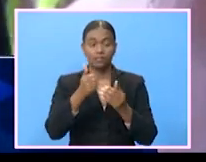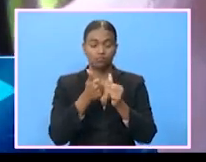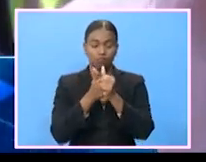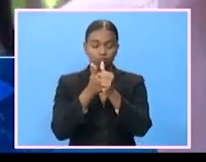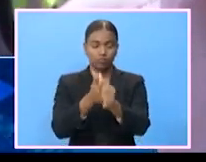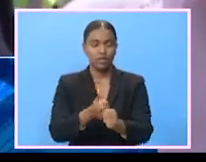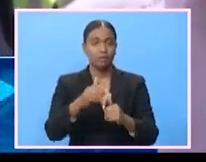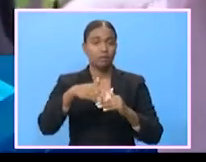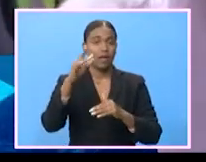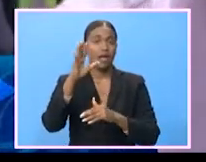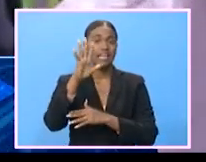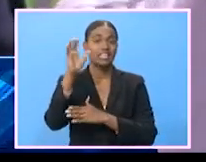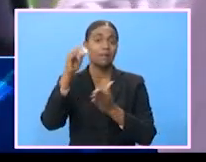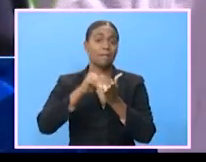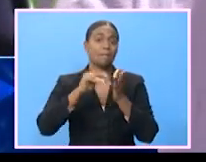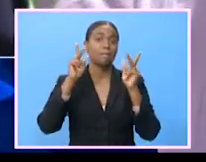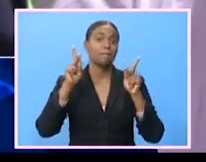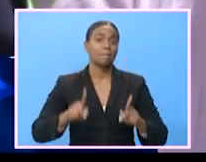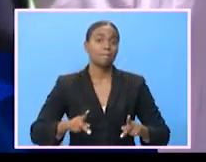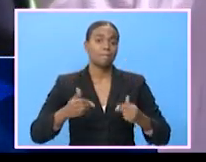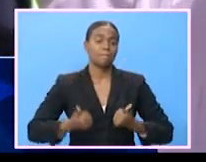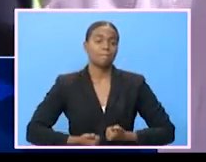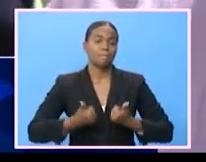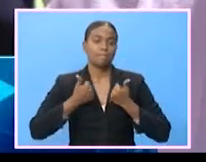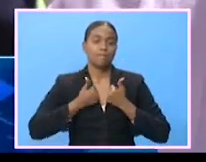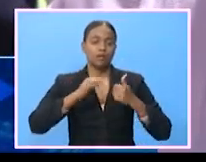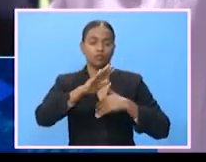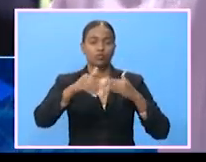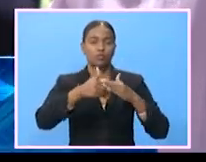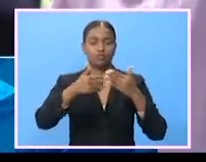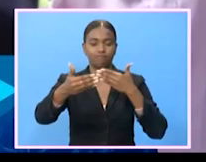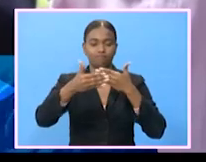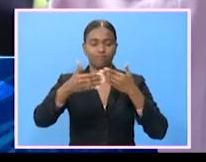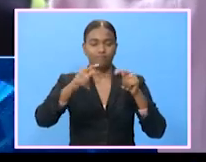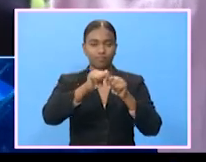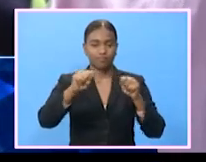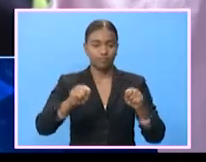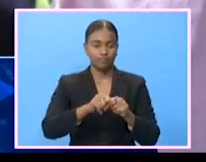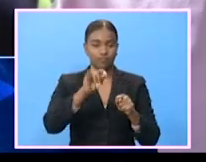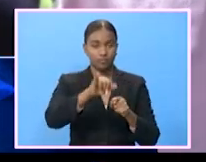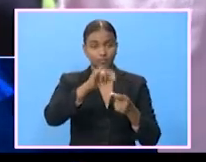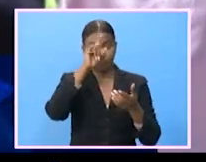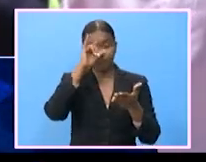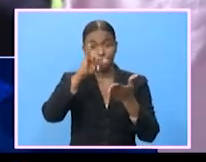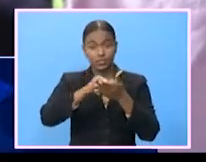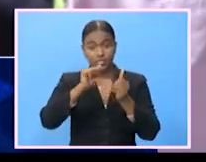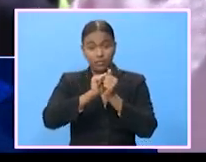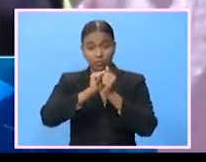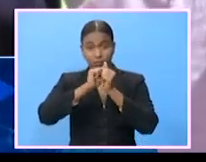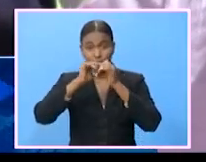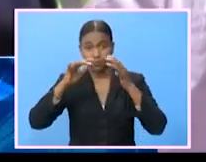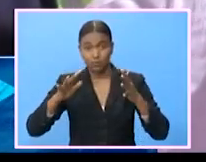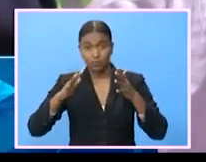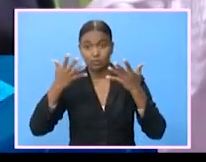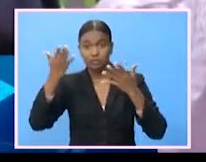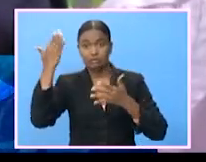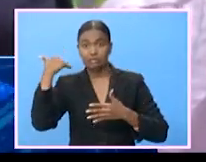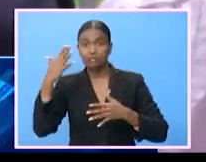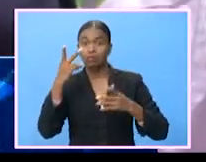directo más de 500.000 de personas que viven en toda esta área y que de manera centenaria se habían